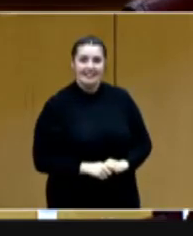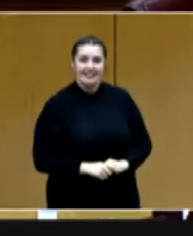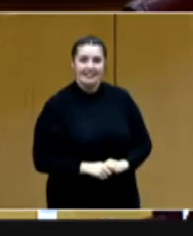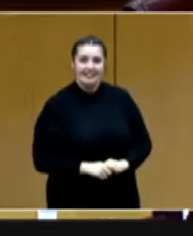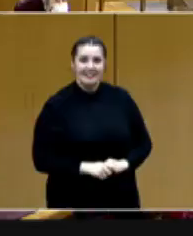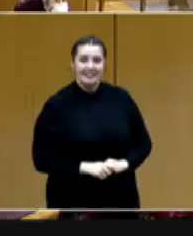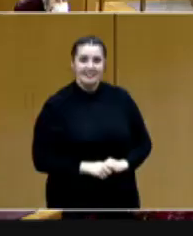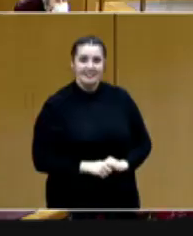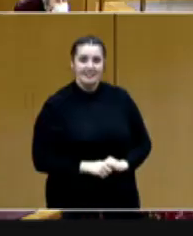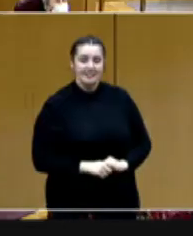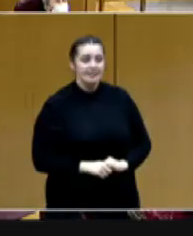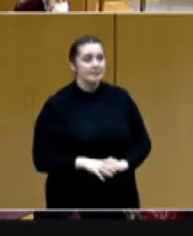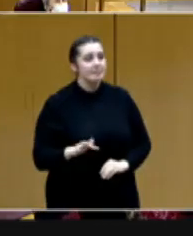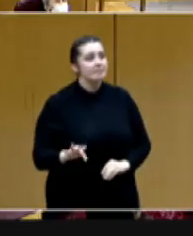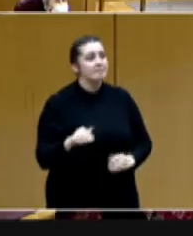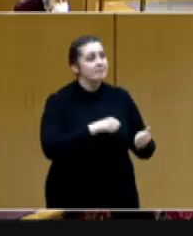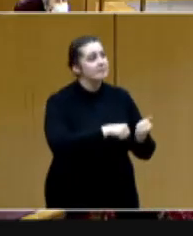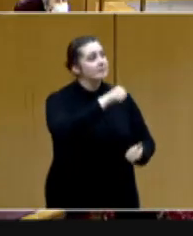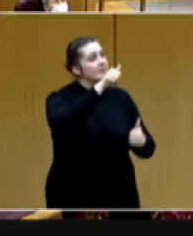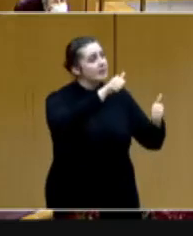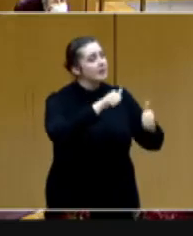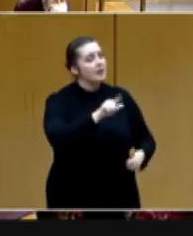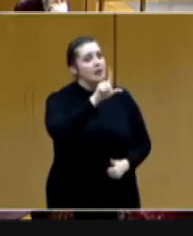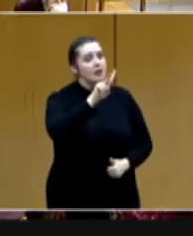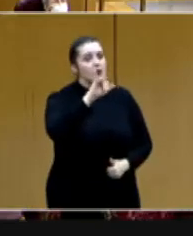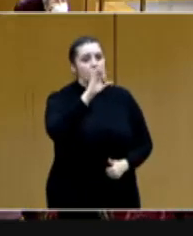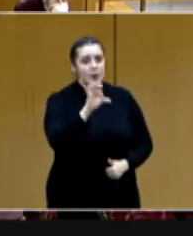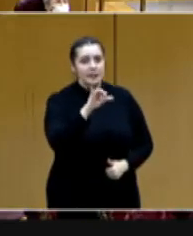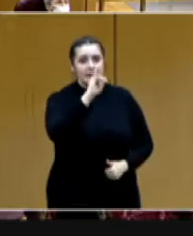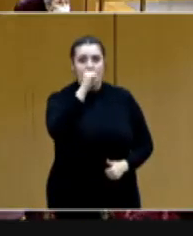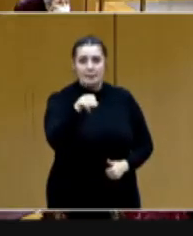el siguiente diploma es para Luis Jiménez Villanueva